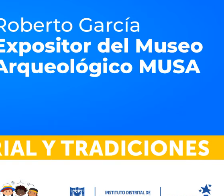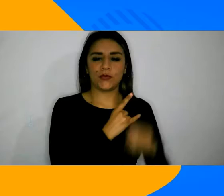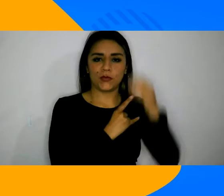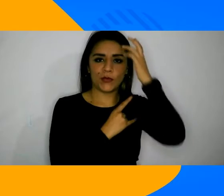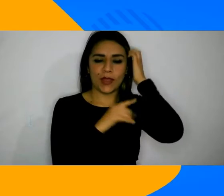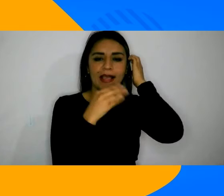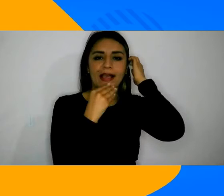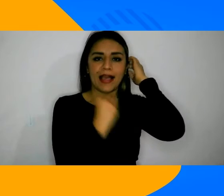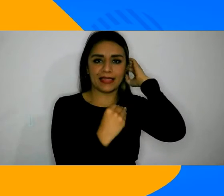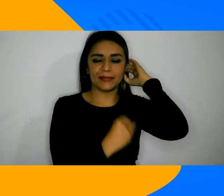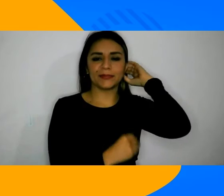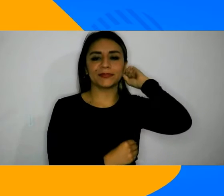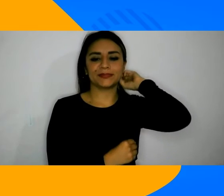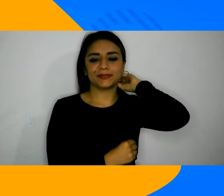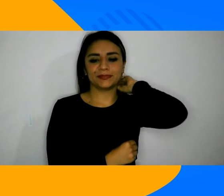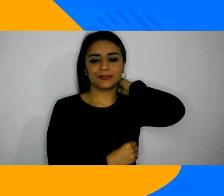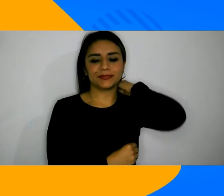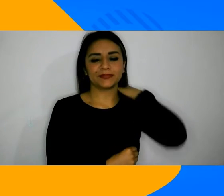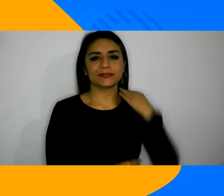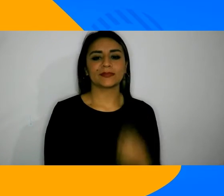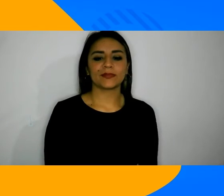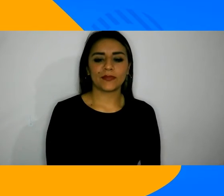Andes.